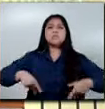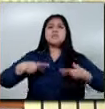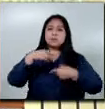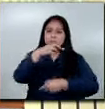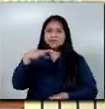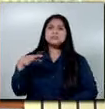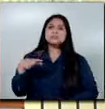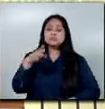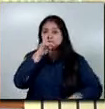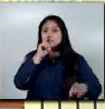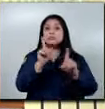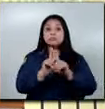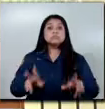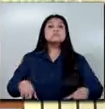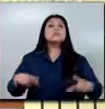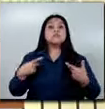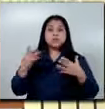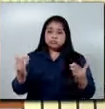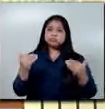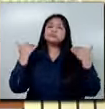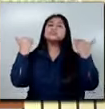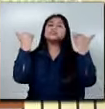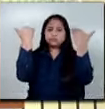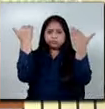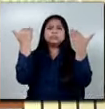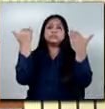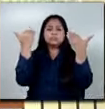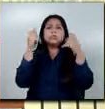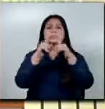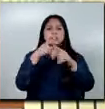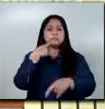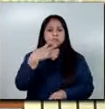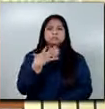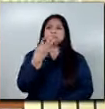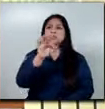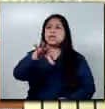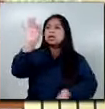todo tienen el derecho de vivir soberanamente y elegir a sus